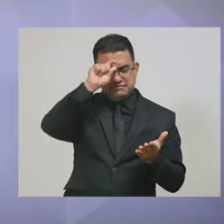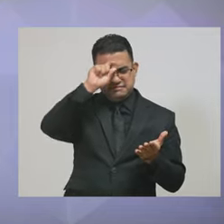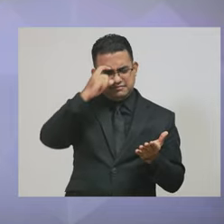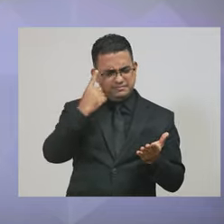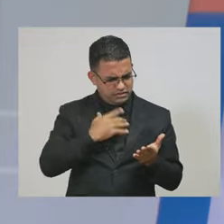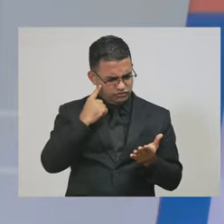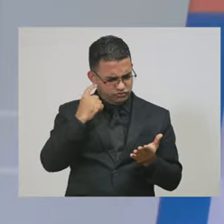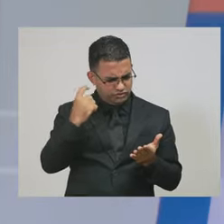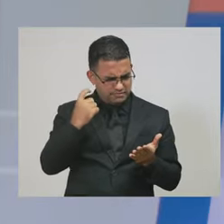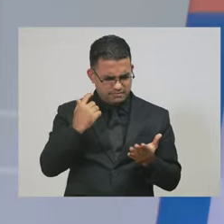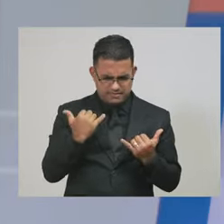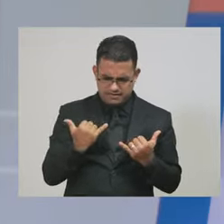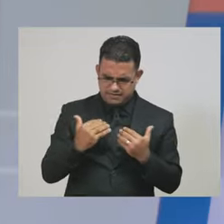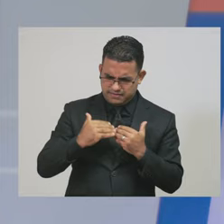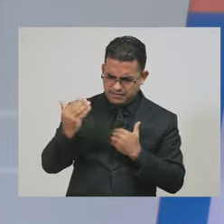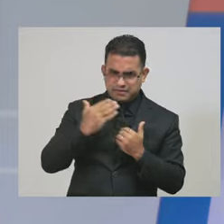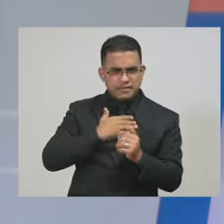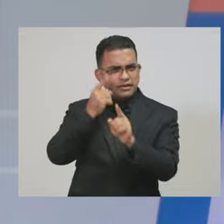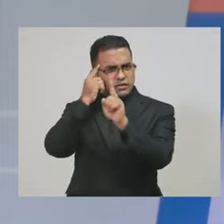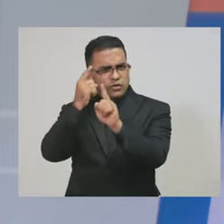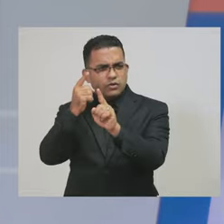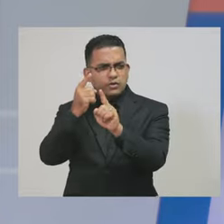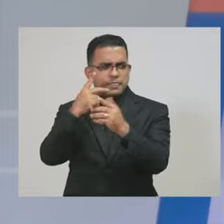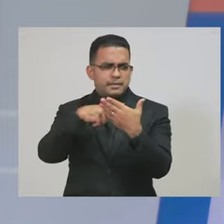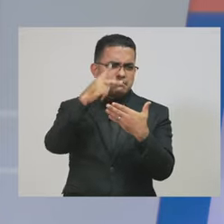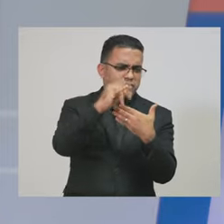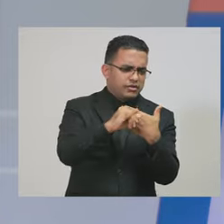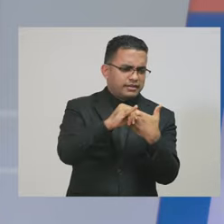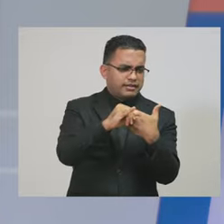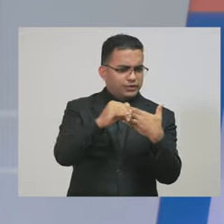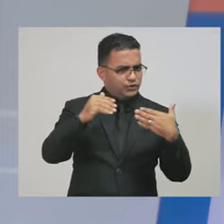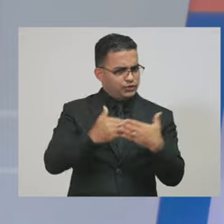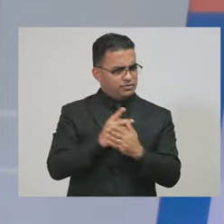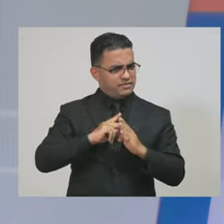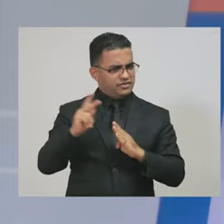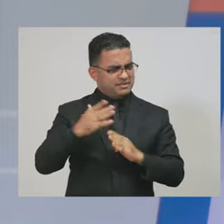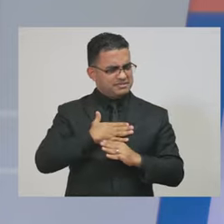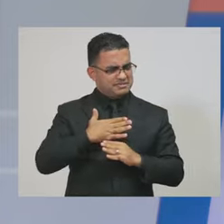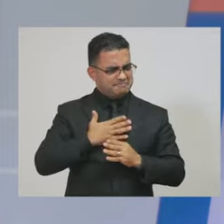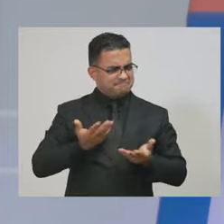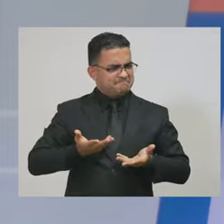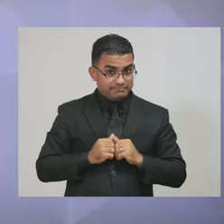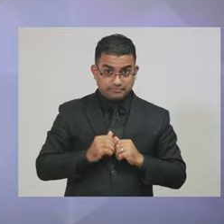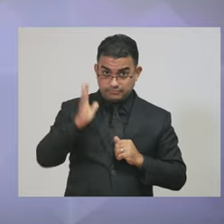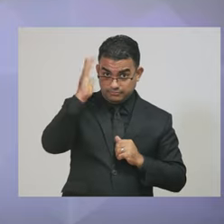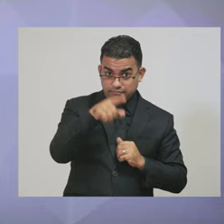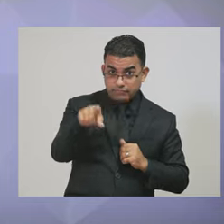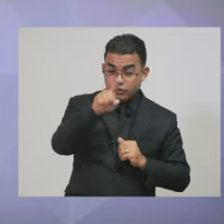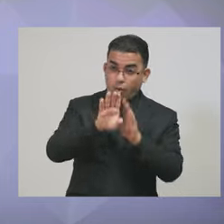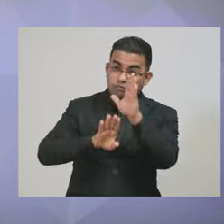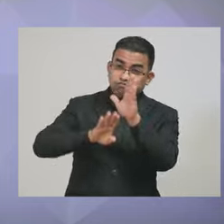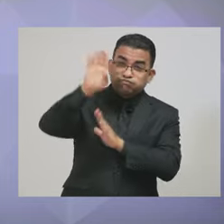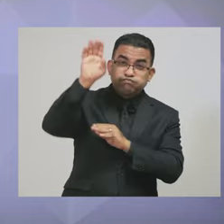preguntado cuáles son mis sueños mis metas y proyectos como nuevo profesional serán tan